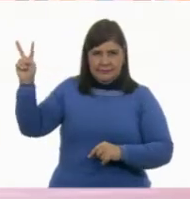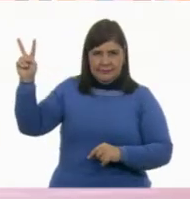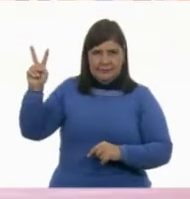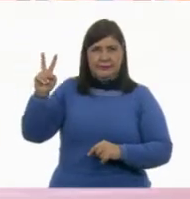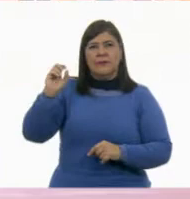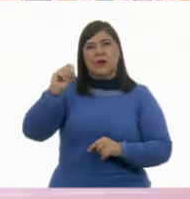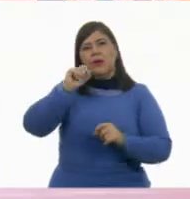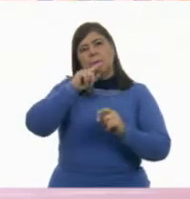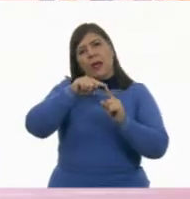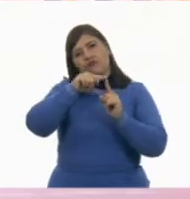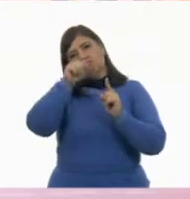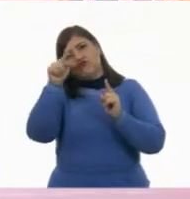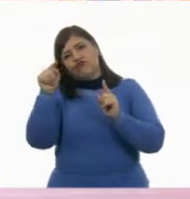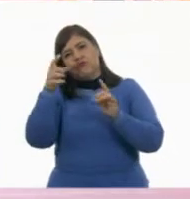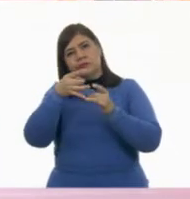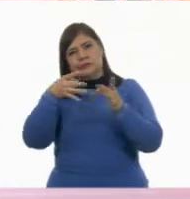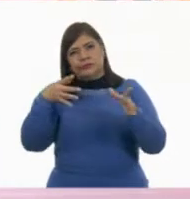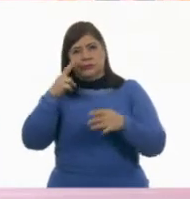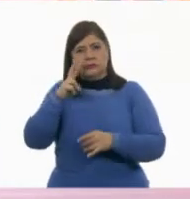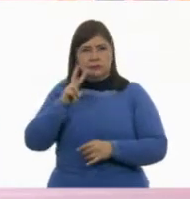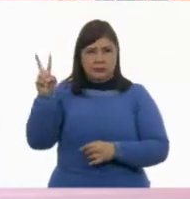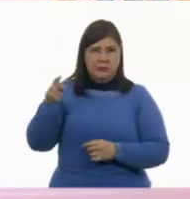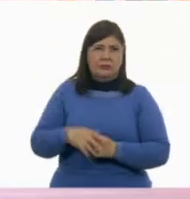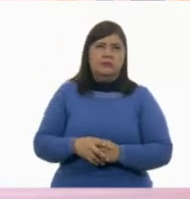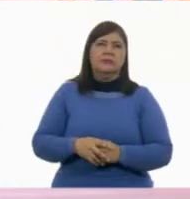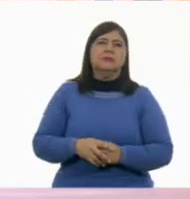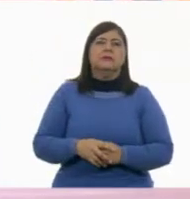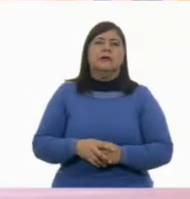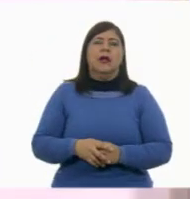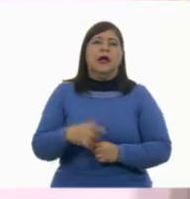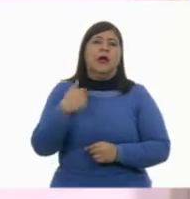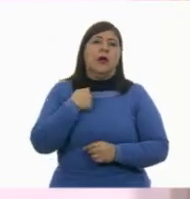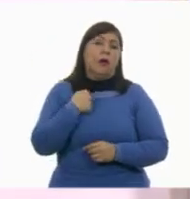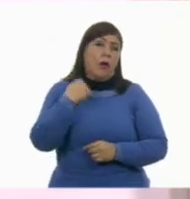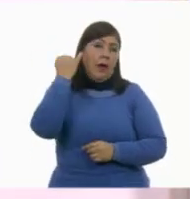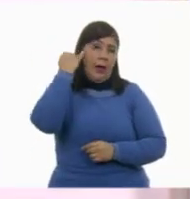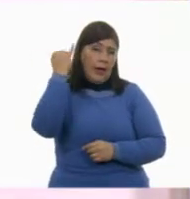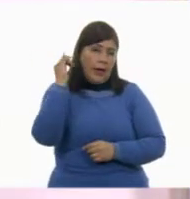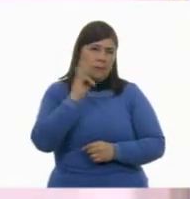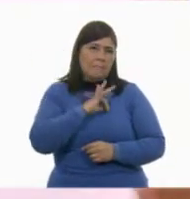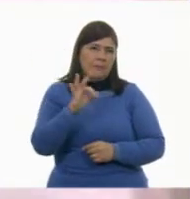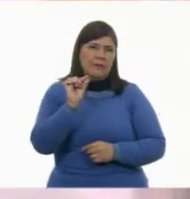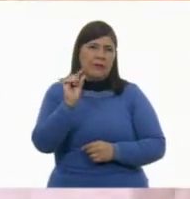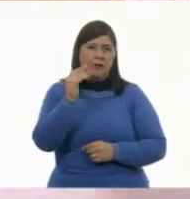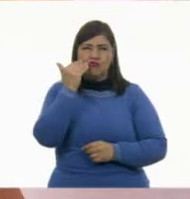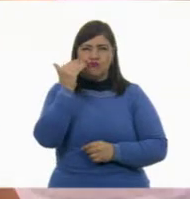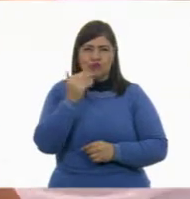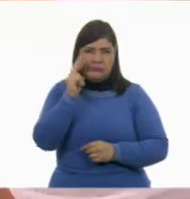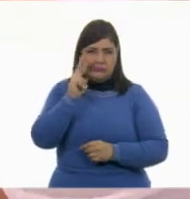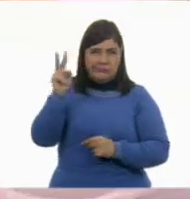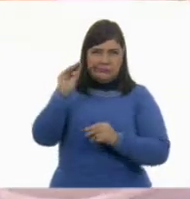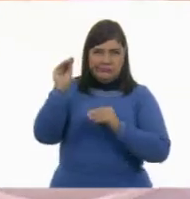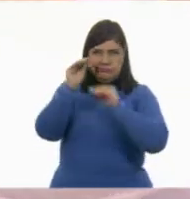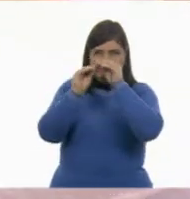Entonces, por ejemplo, a mí se me ocurre proponerte que movamos la... Ah, esta quedó un poquito chueca.